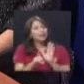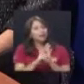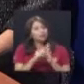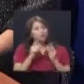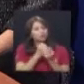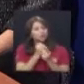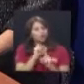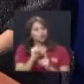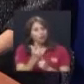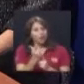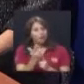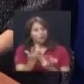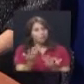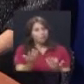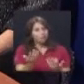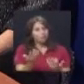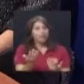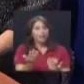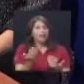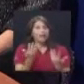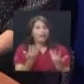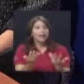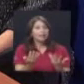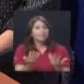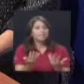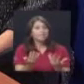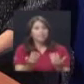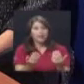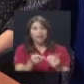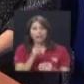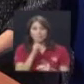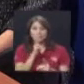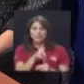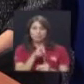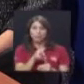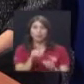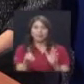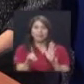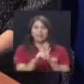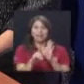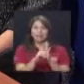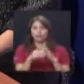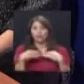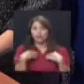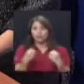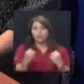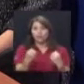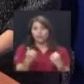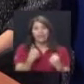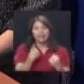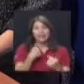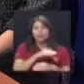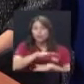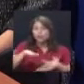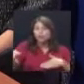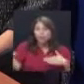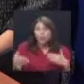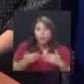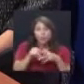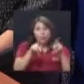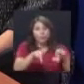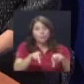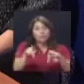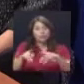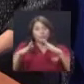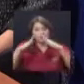de él mismo de la misma derecho a la salud que tienen todos y todas las personas que viven en costa